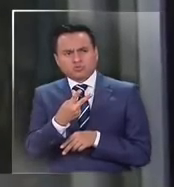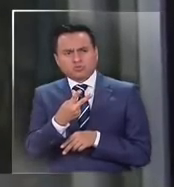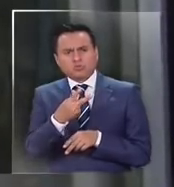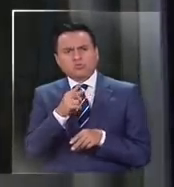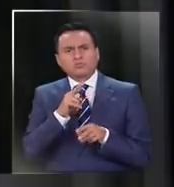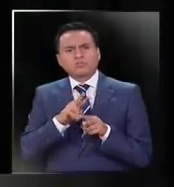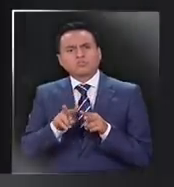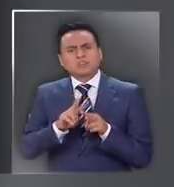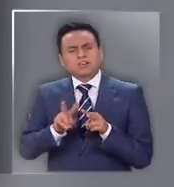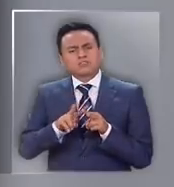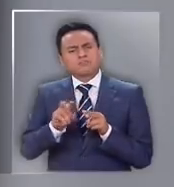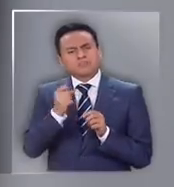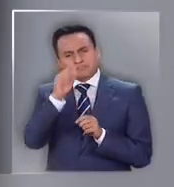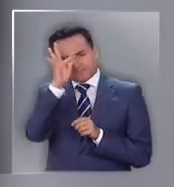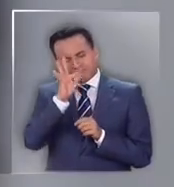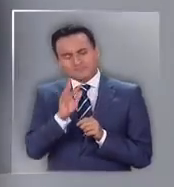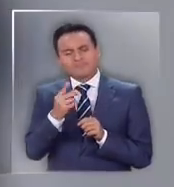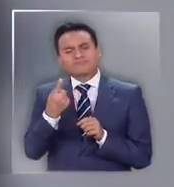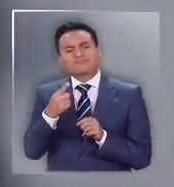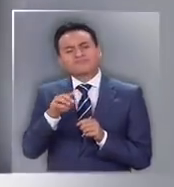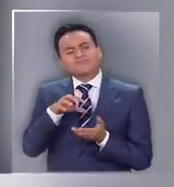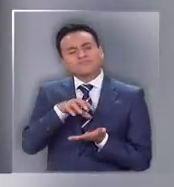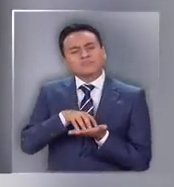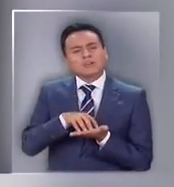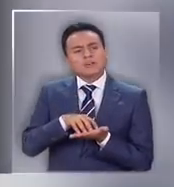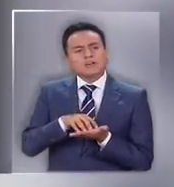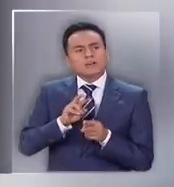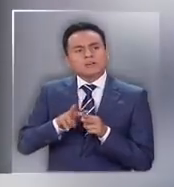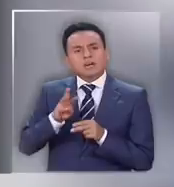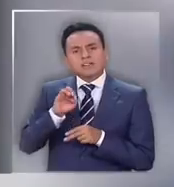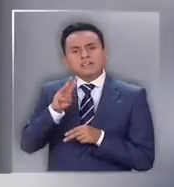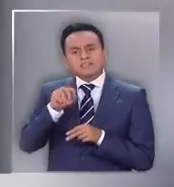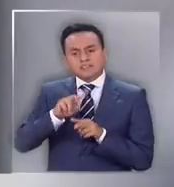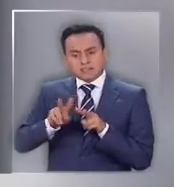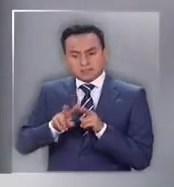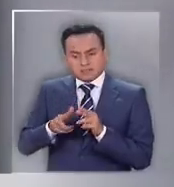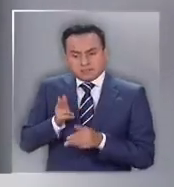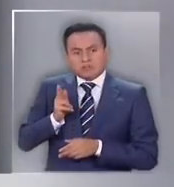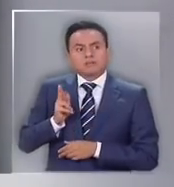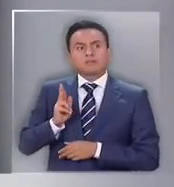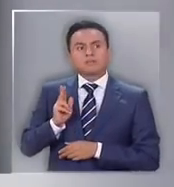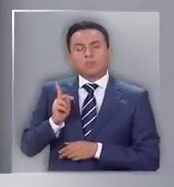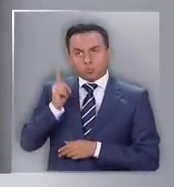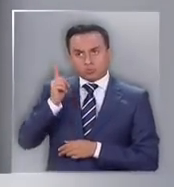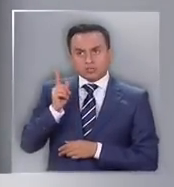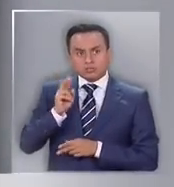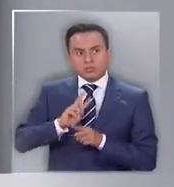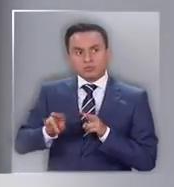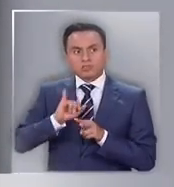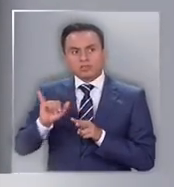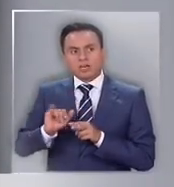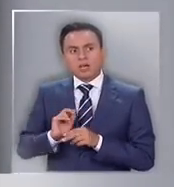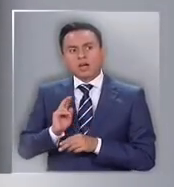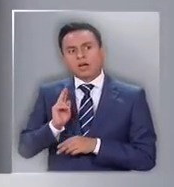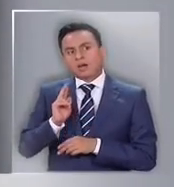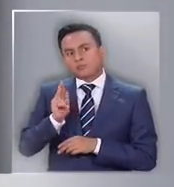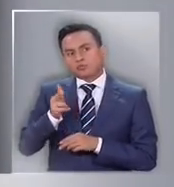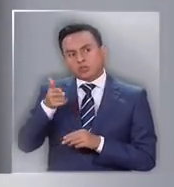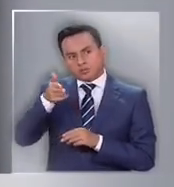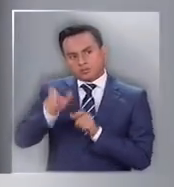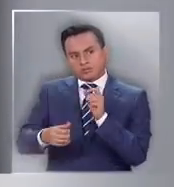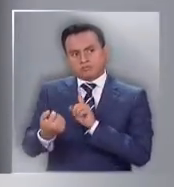2 funcionarios de la primera comisaría. La reacción del suboficial Cárdenas fue utilizar su arma de servicio, con la que disparó en una ocasión y luego apuntó a los